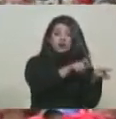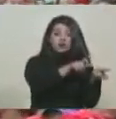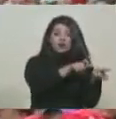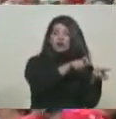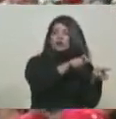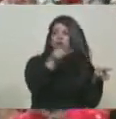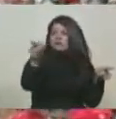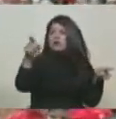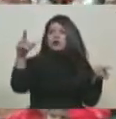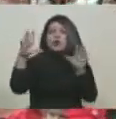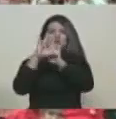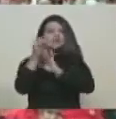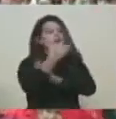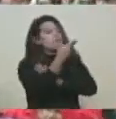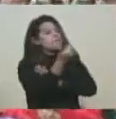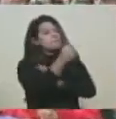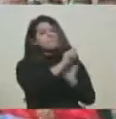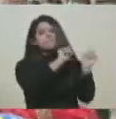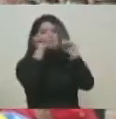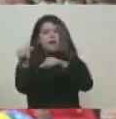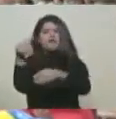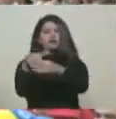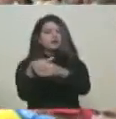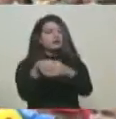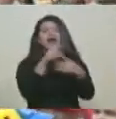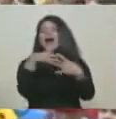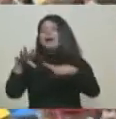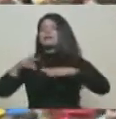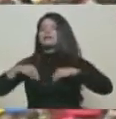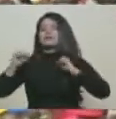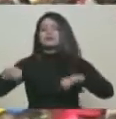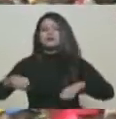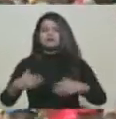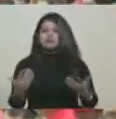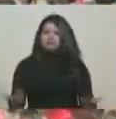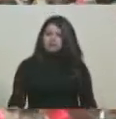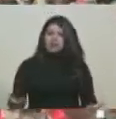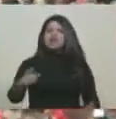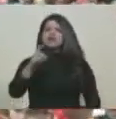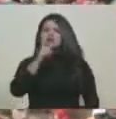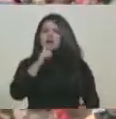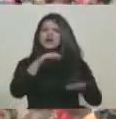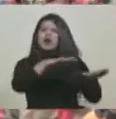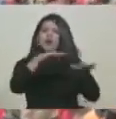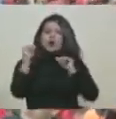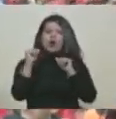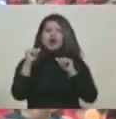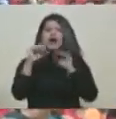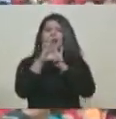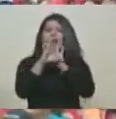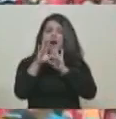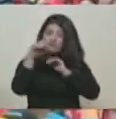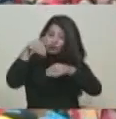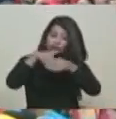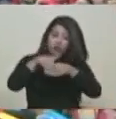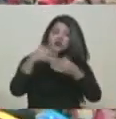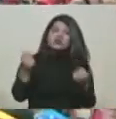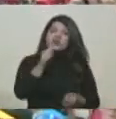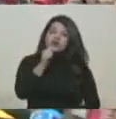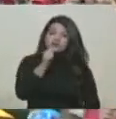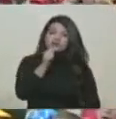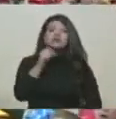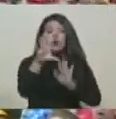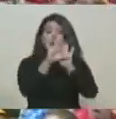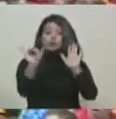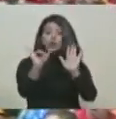la Asamblea Nacional Constituyente a las elecciones. ¿Quién llamó a elecciones aquí? La Asamblea Nacional Constituyente.